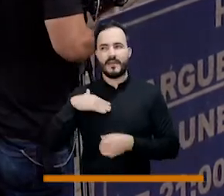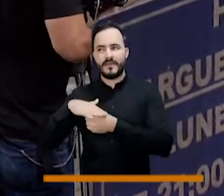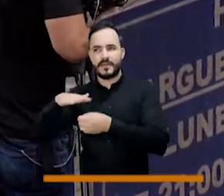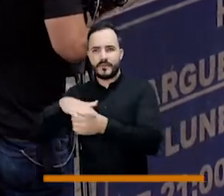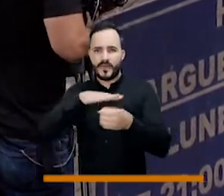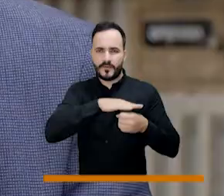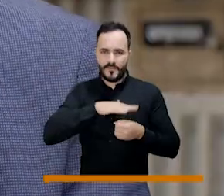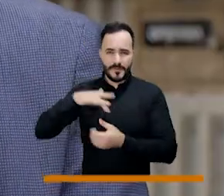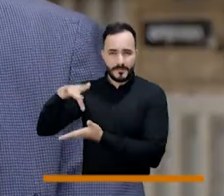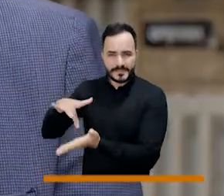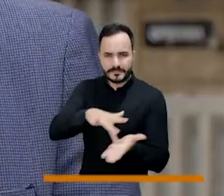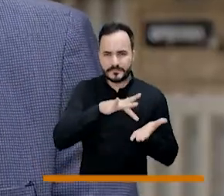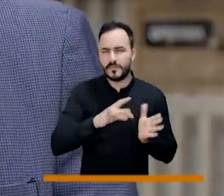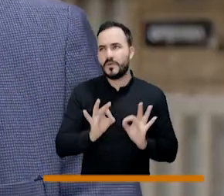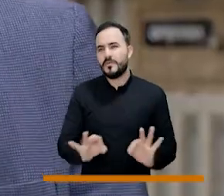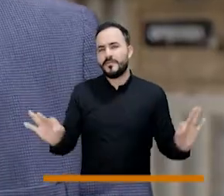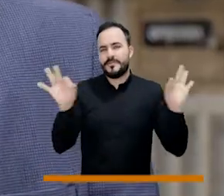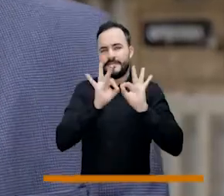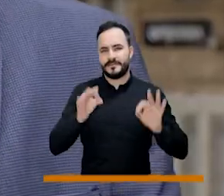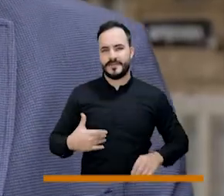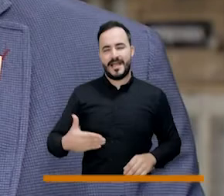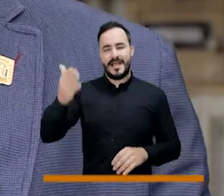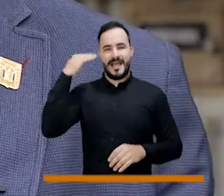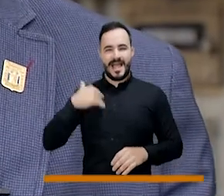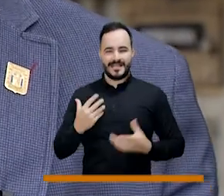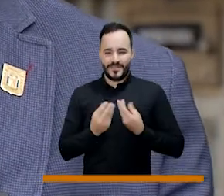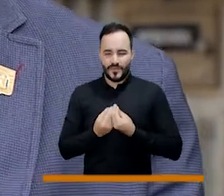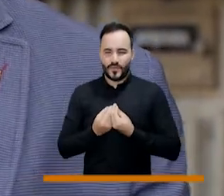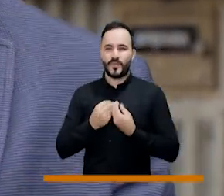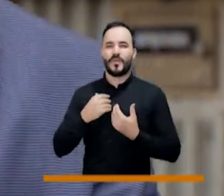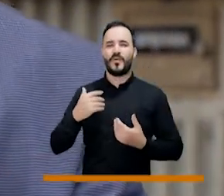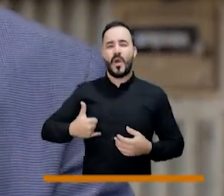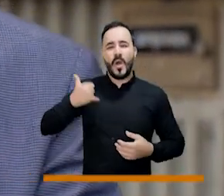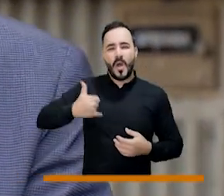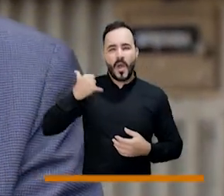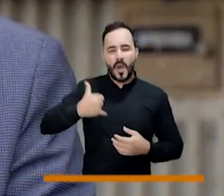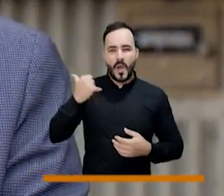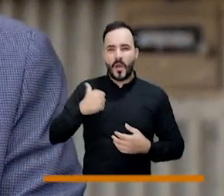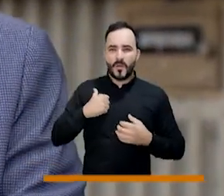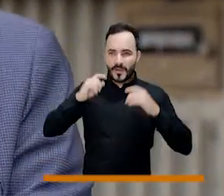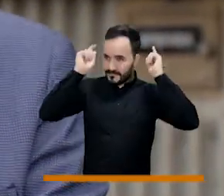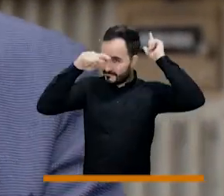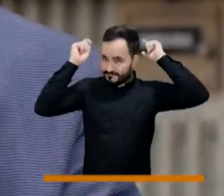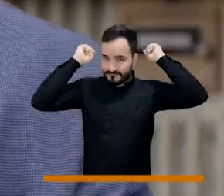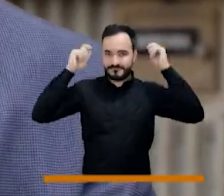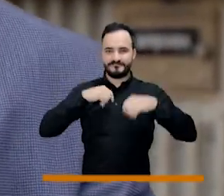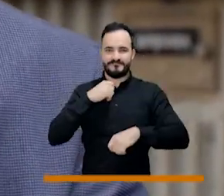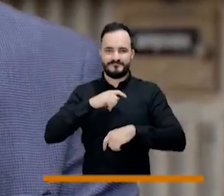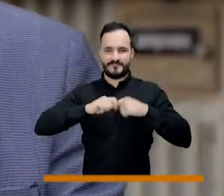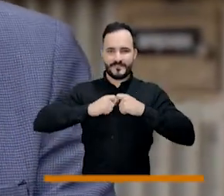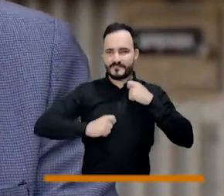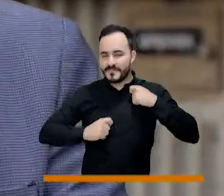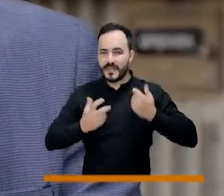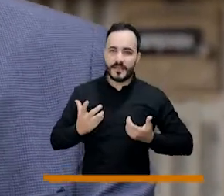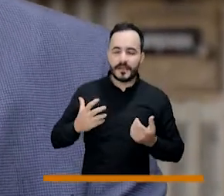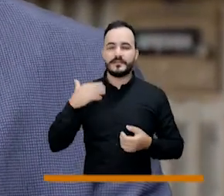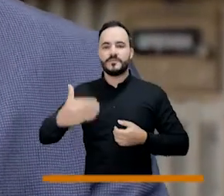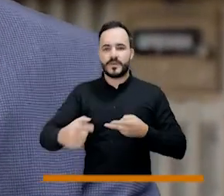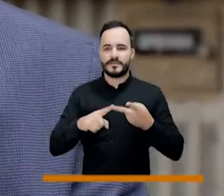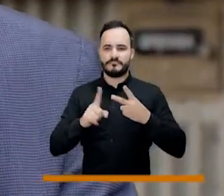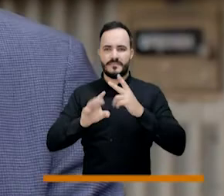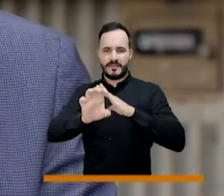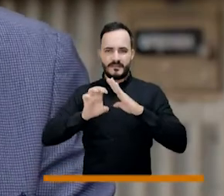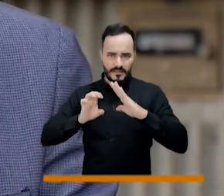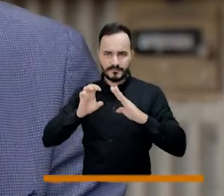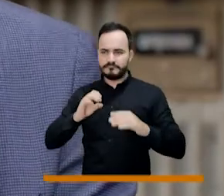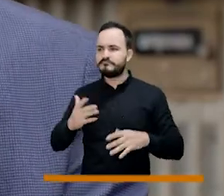es fundamental. Yo tuve la oportunidad de iniciar en los scouts, pasar a las juntas de acción comunal, ser edil, articular procesos